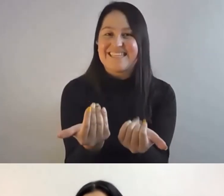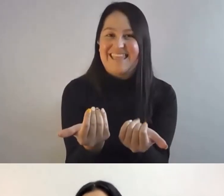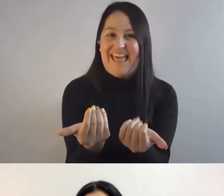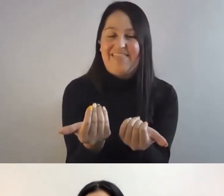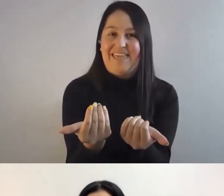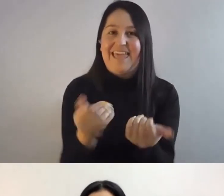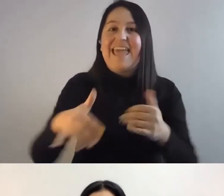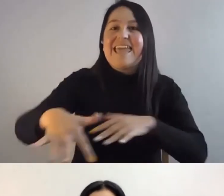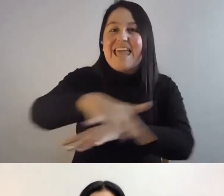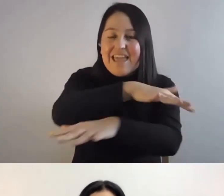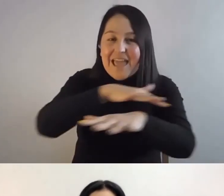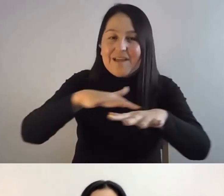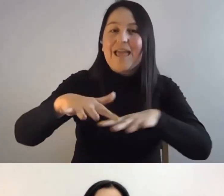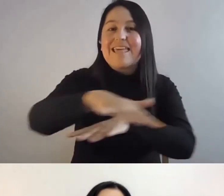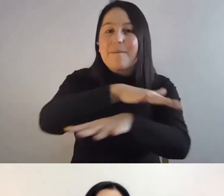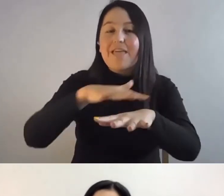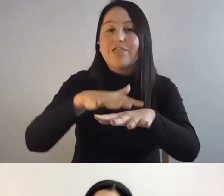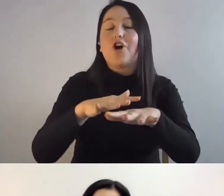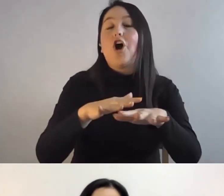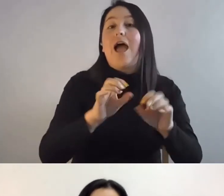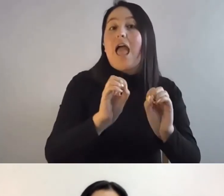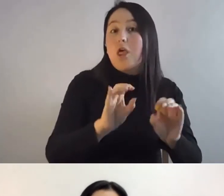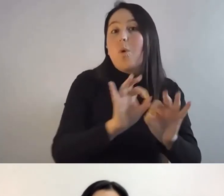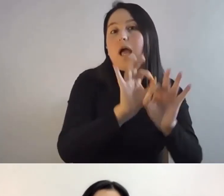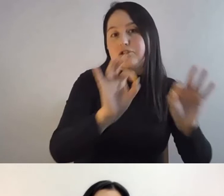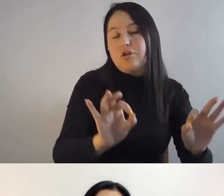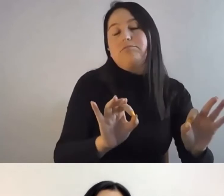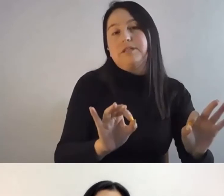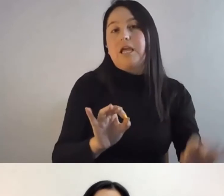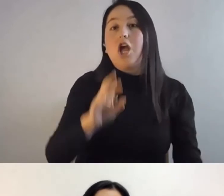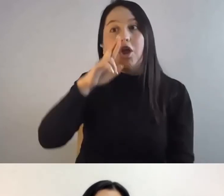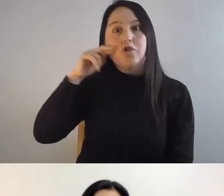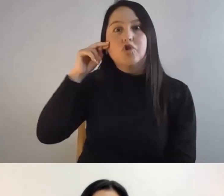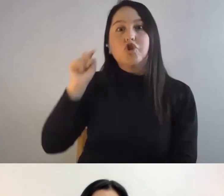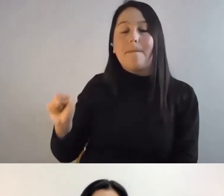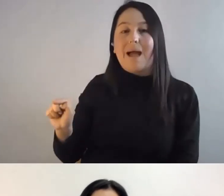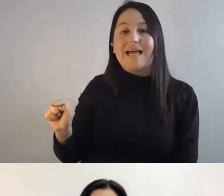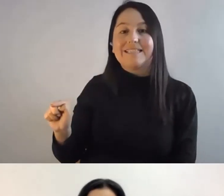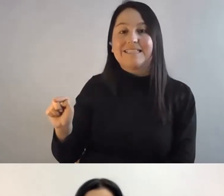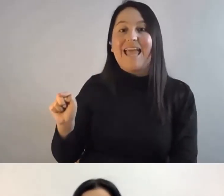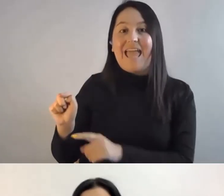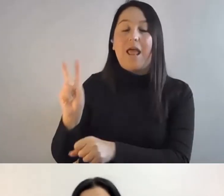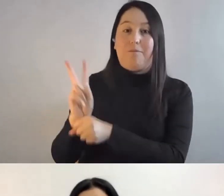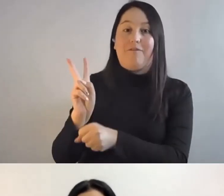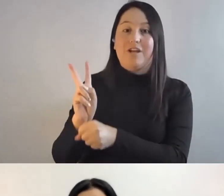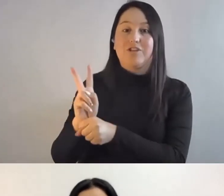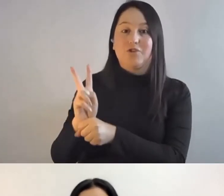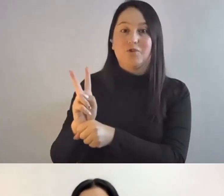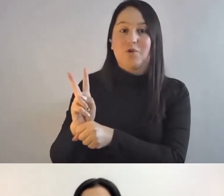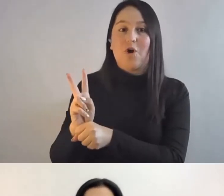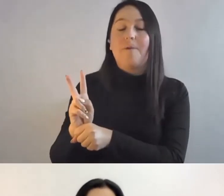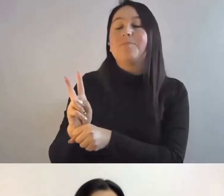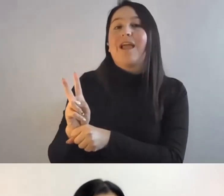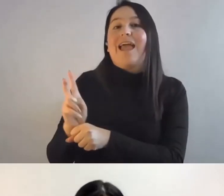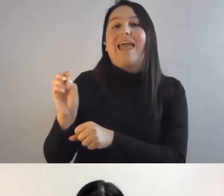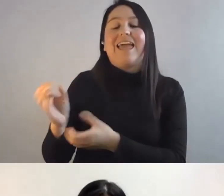contexto de educación, o sea, Tomás está sacando su profesor de educación diferencial, coeducador,